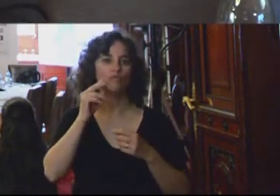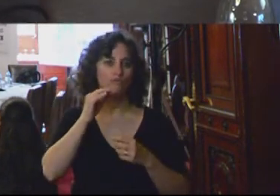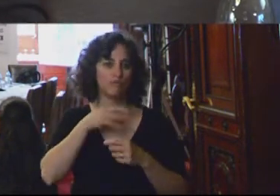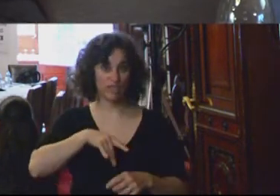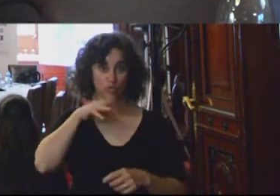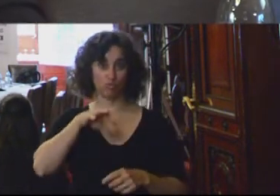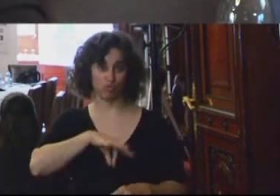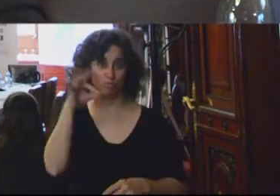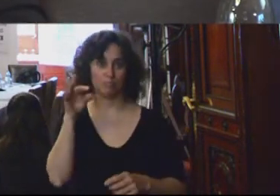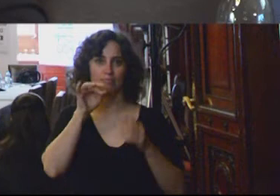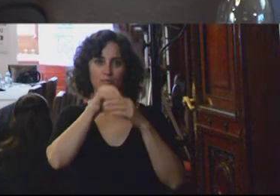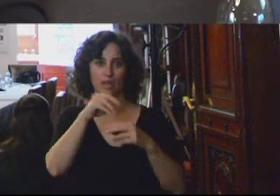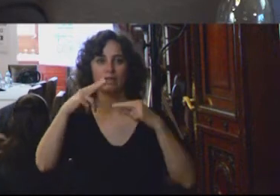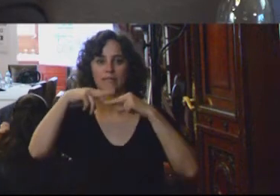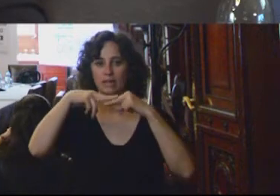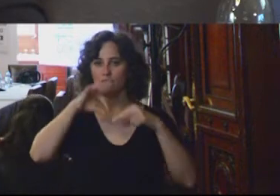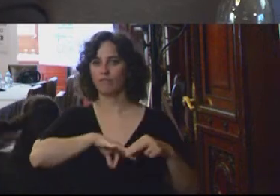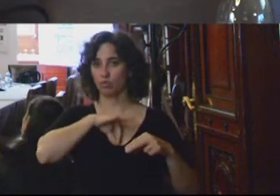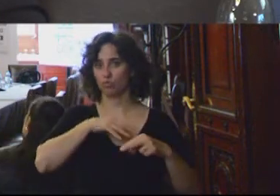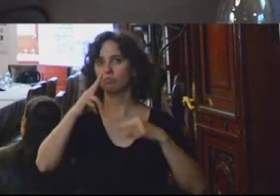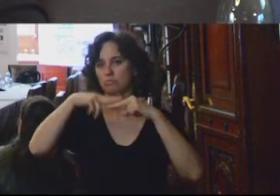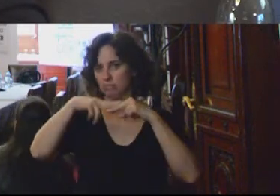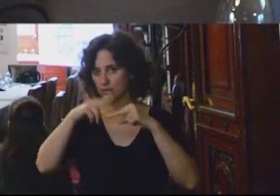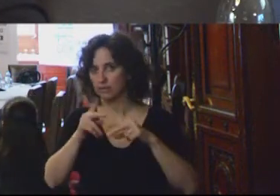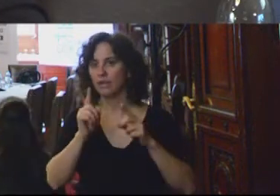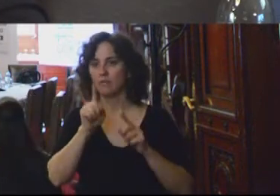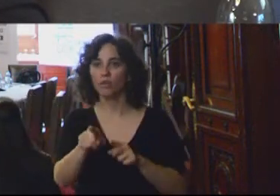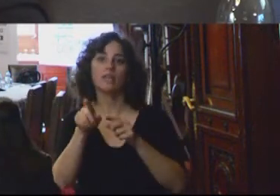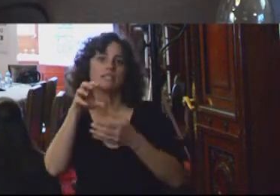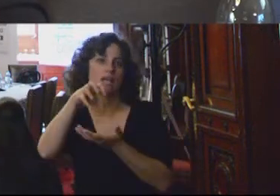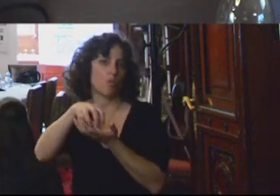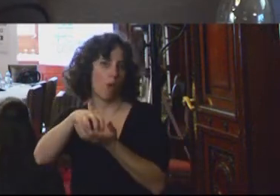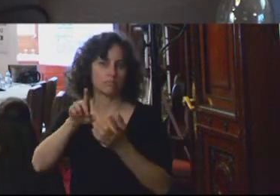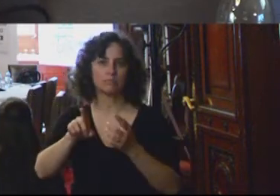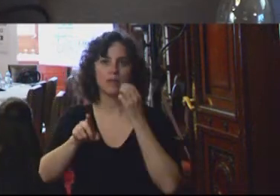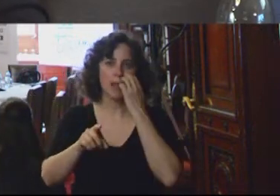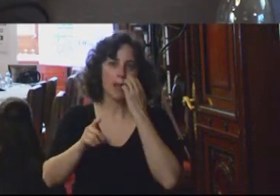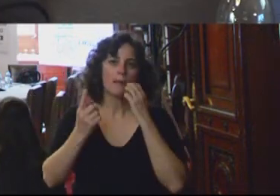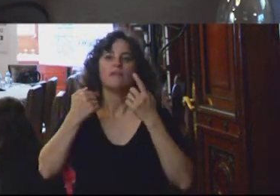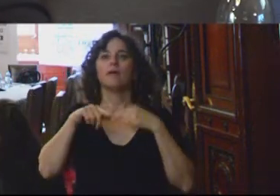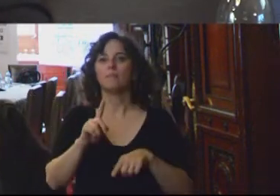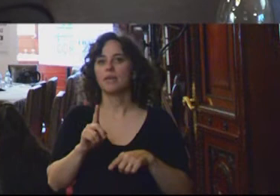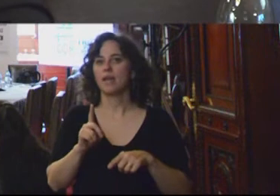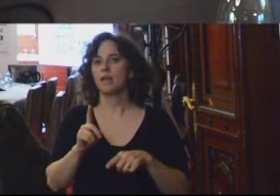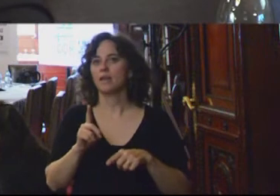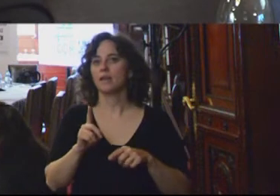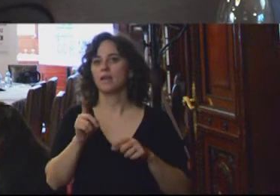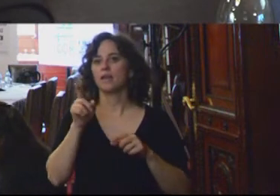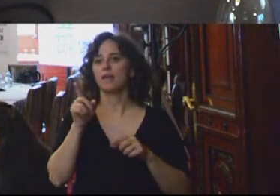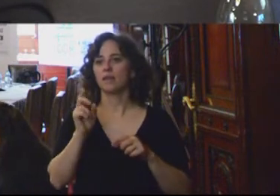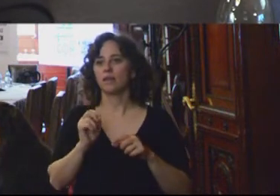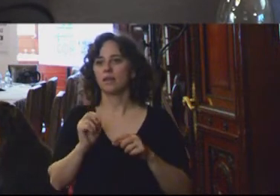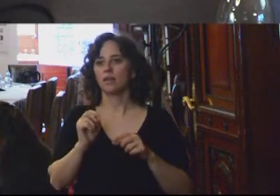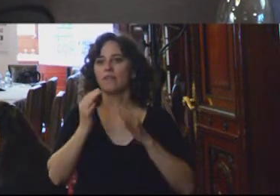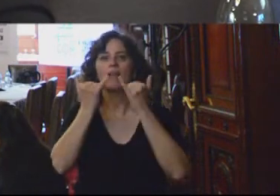atacantes lograron redireccionar el contenido del portal hacia otras páginas tipo spam, que según han reportado usuarios, estaban infectados con